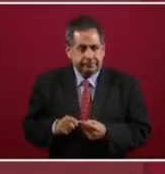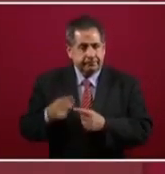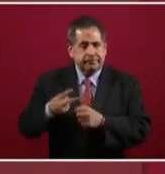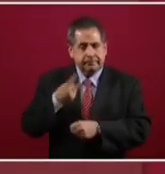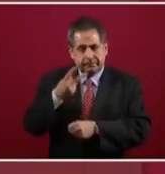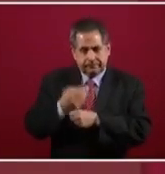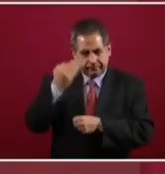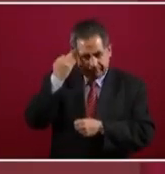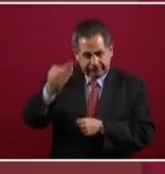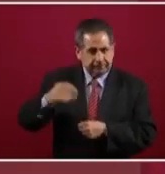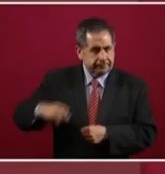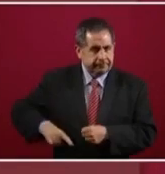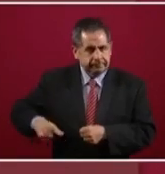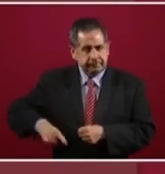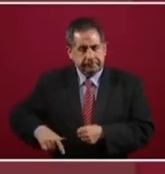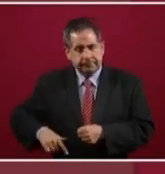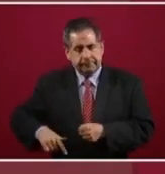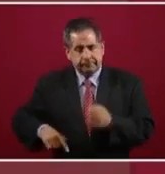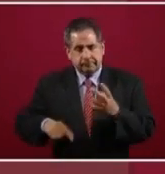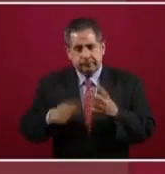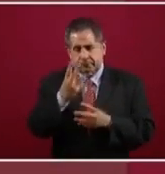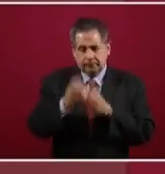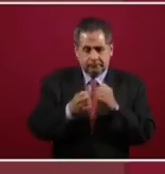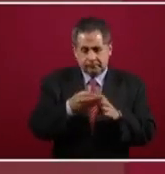periodo del gobierno,